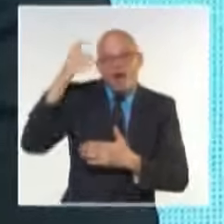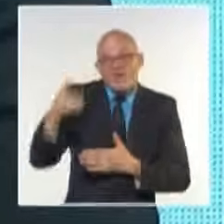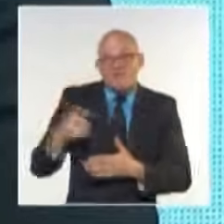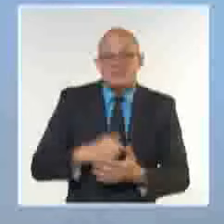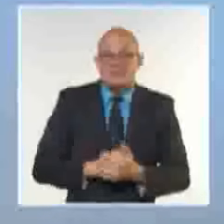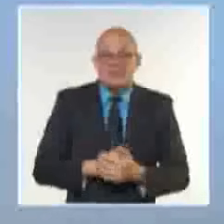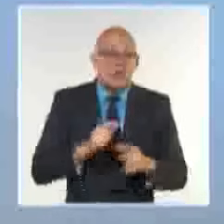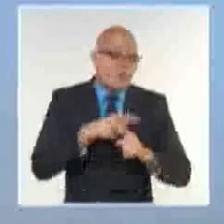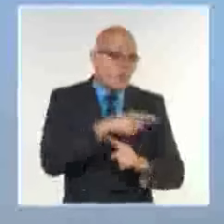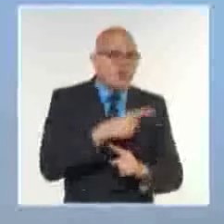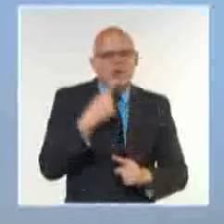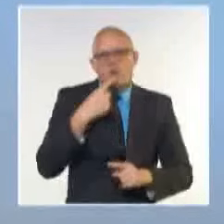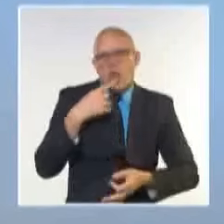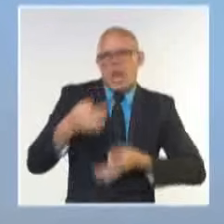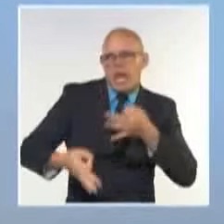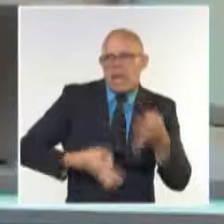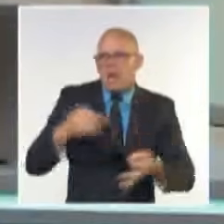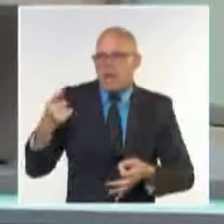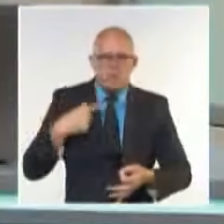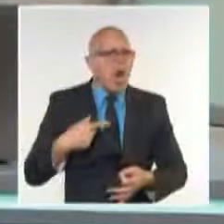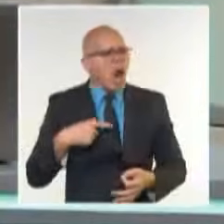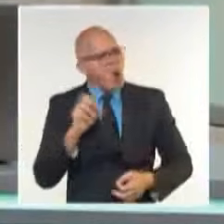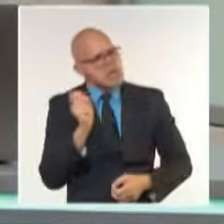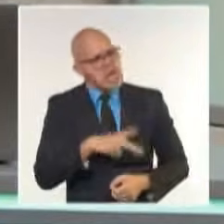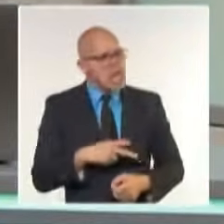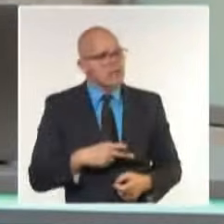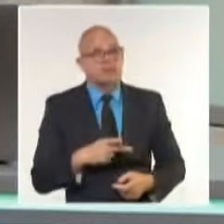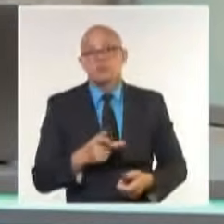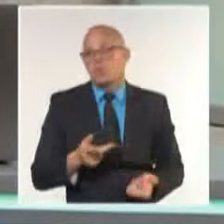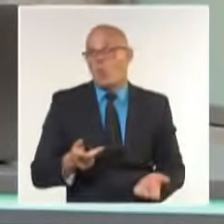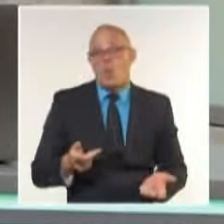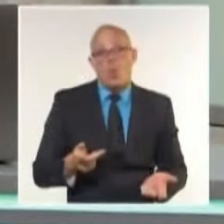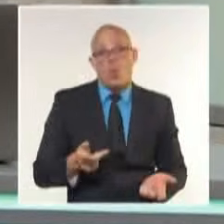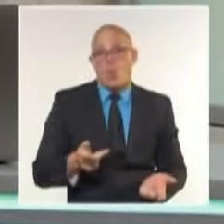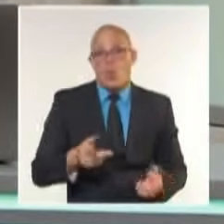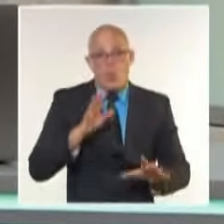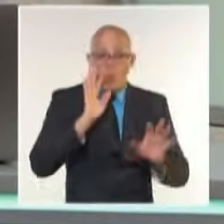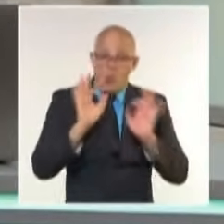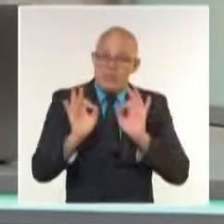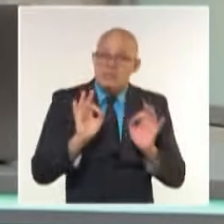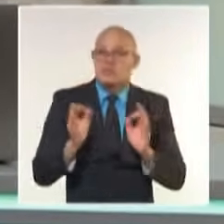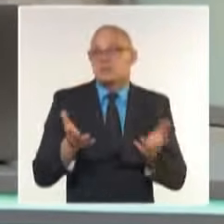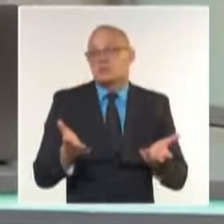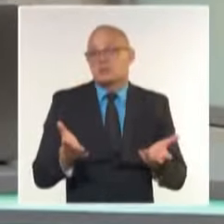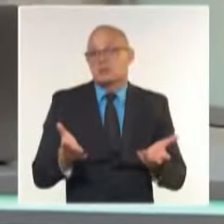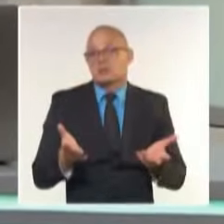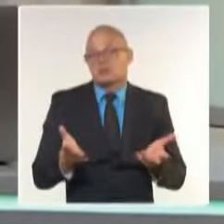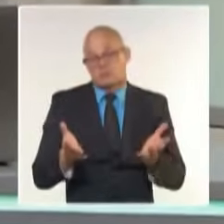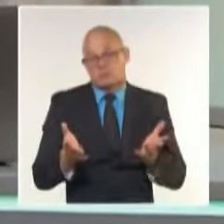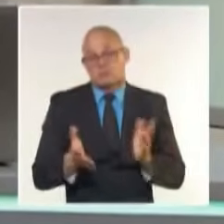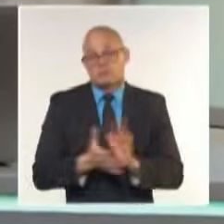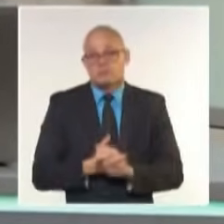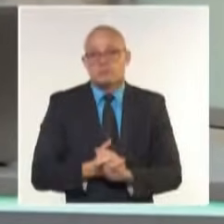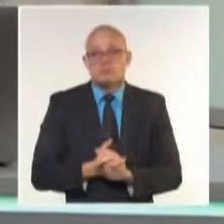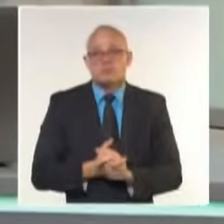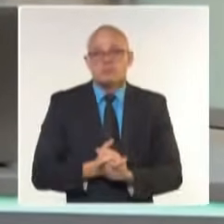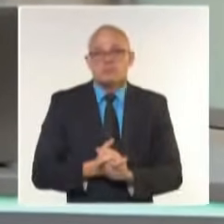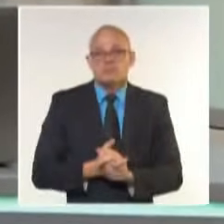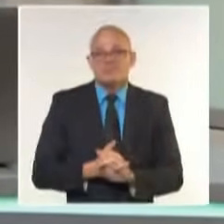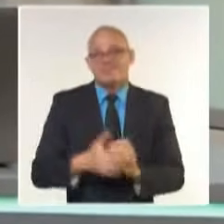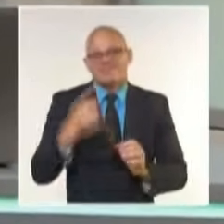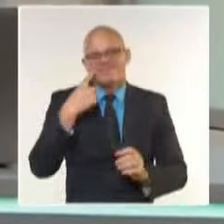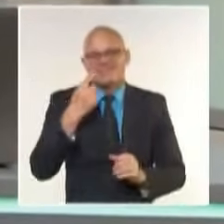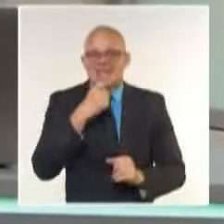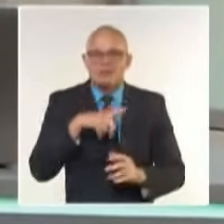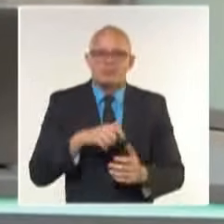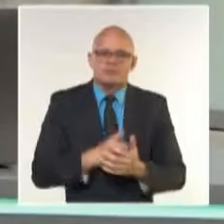estas irresponsabilidades. Bueno, yo no, este no es el juicio, esto es un programa de televisión, pero el elemento intencional de hasta dónde quería